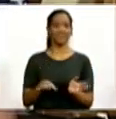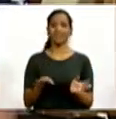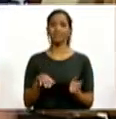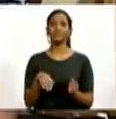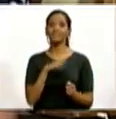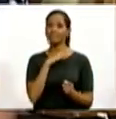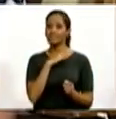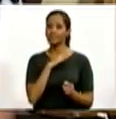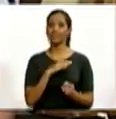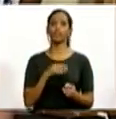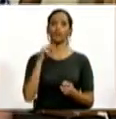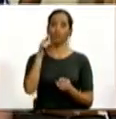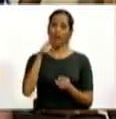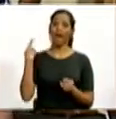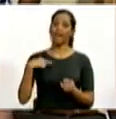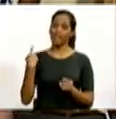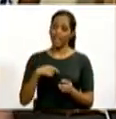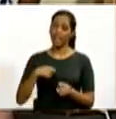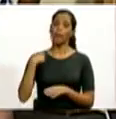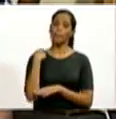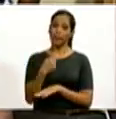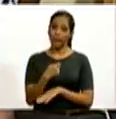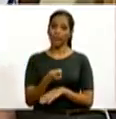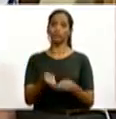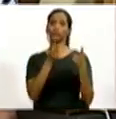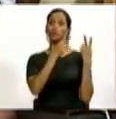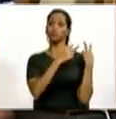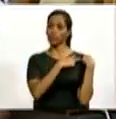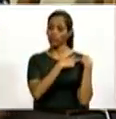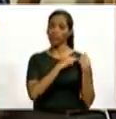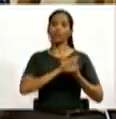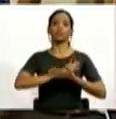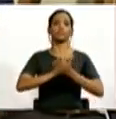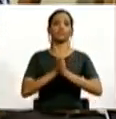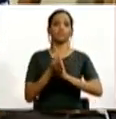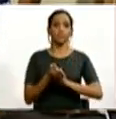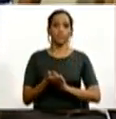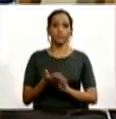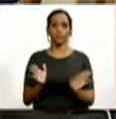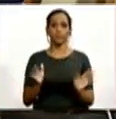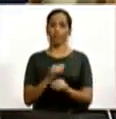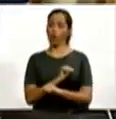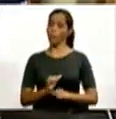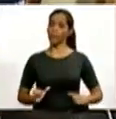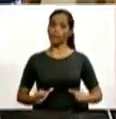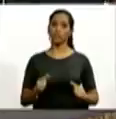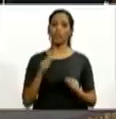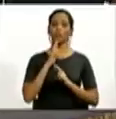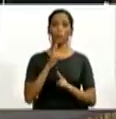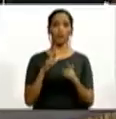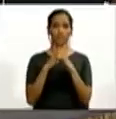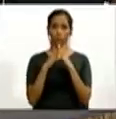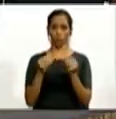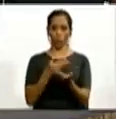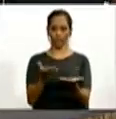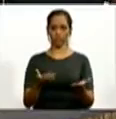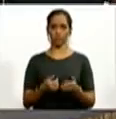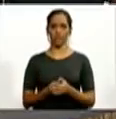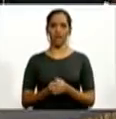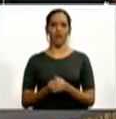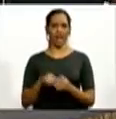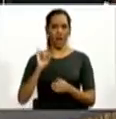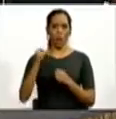pagar su cana. Y la aerolínea portuguesa tendrá que dar respuesta acerca de todo el escenario. Aunque Guaidó es el único presidente